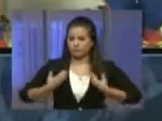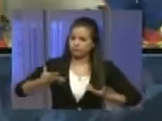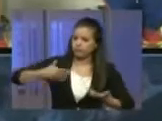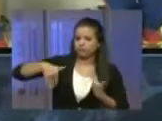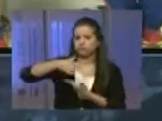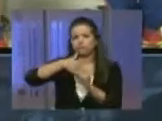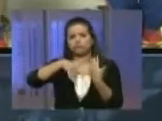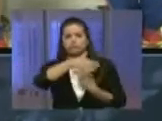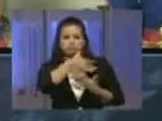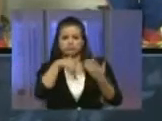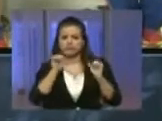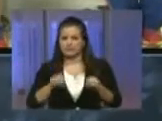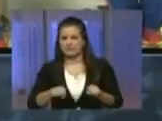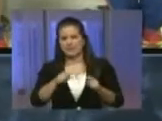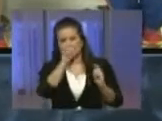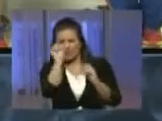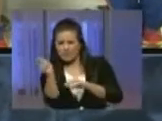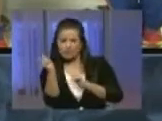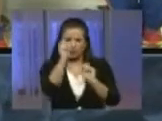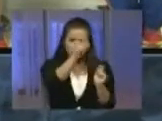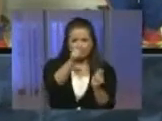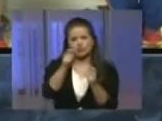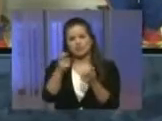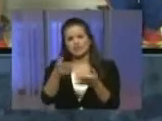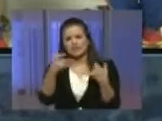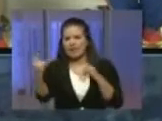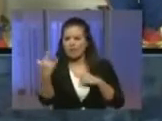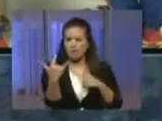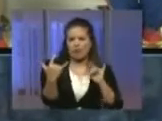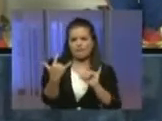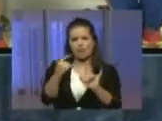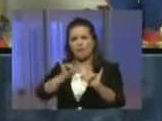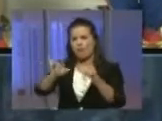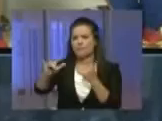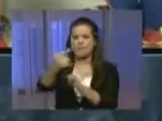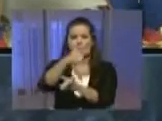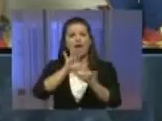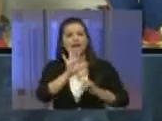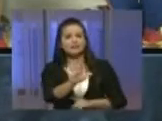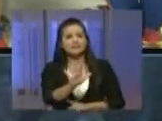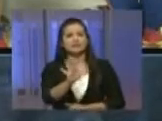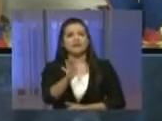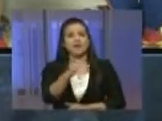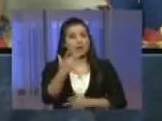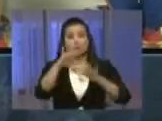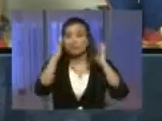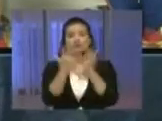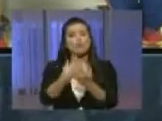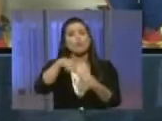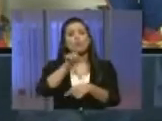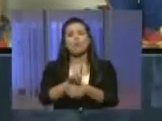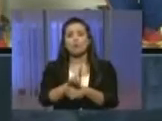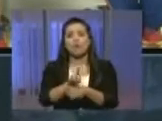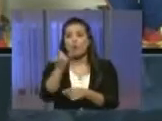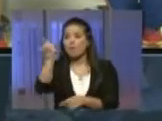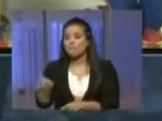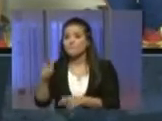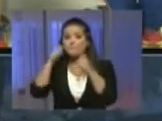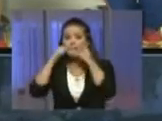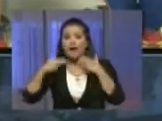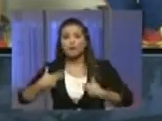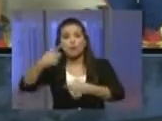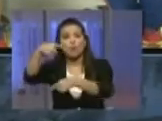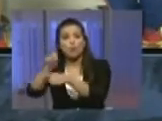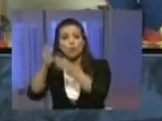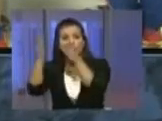convivencia desde el respeto desde el amor desde el reconocimiento que la humanidad es una sola y el ser humano es unao solo y